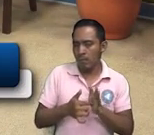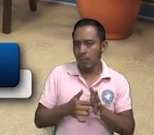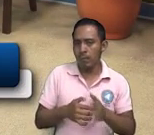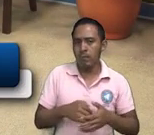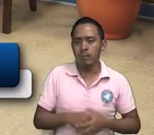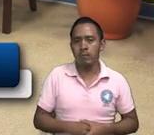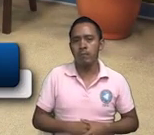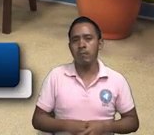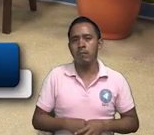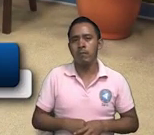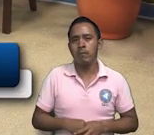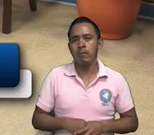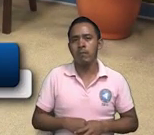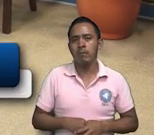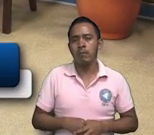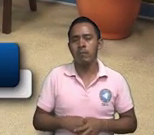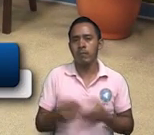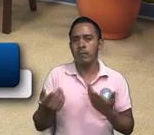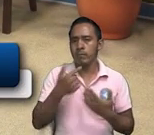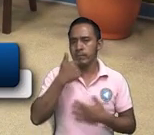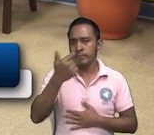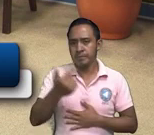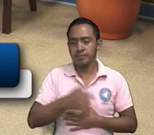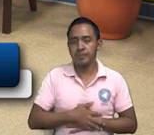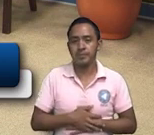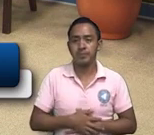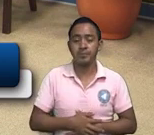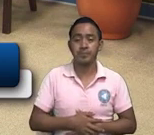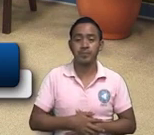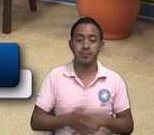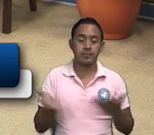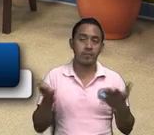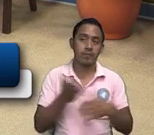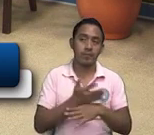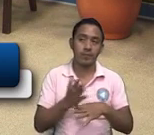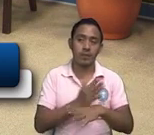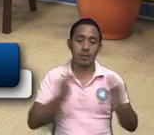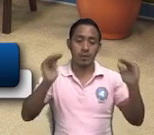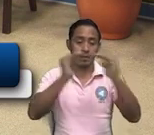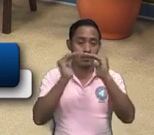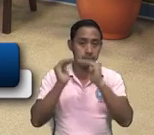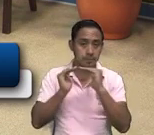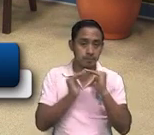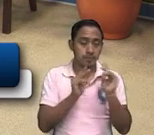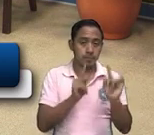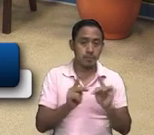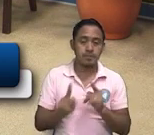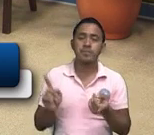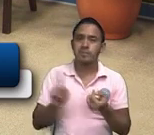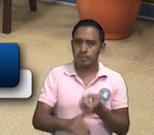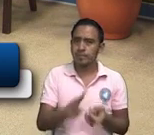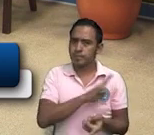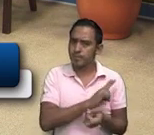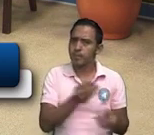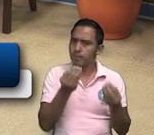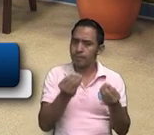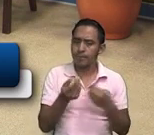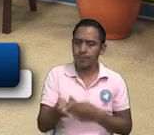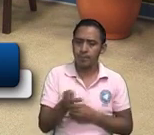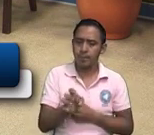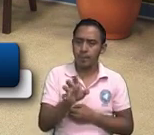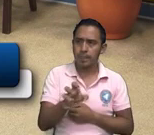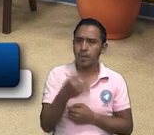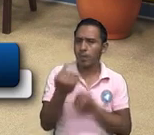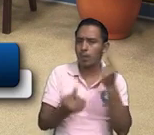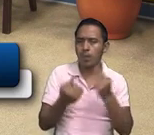una... Como usted dice, en nuestros hogares, en los hogares de la mayoría nicaragüense hay perros. ¿Los perros